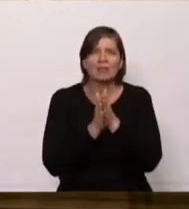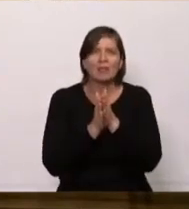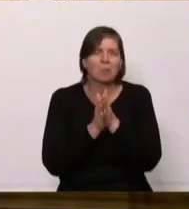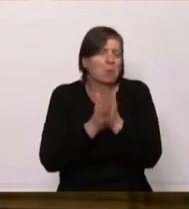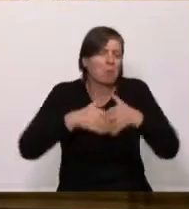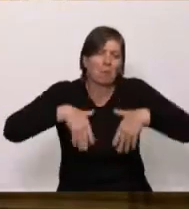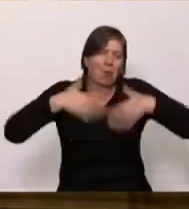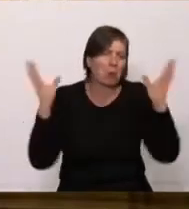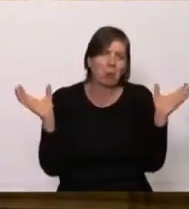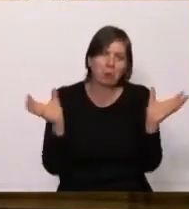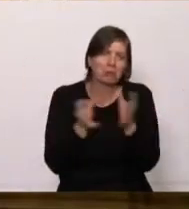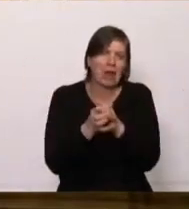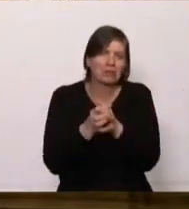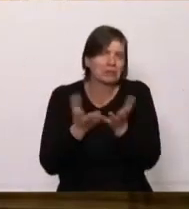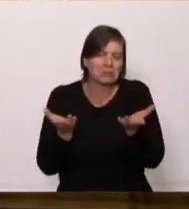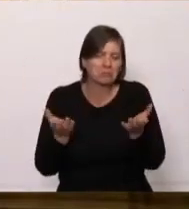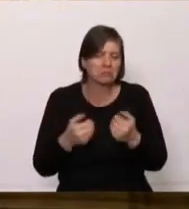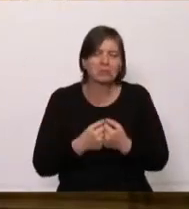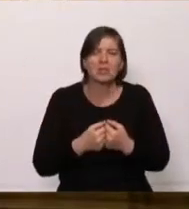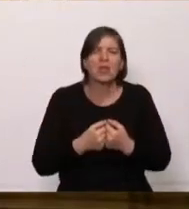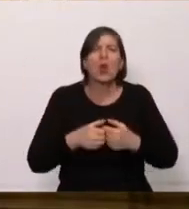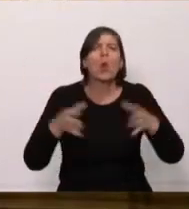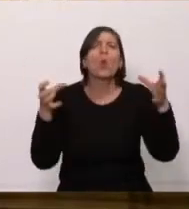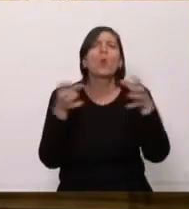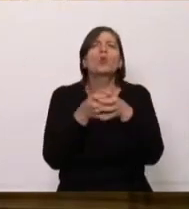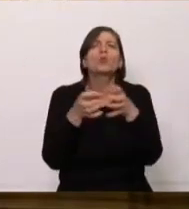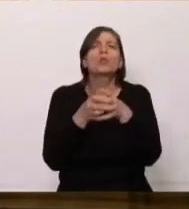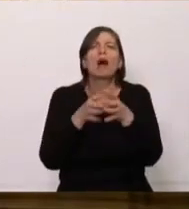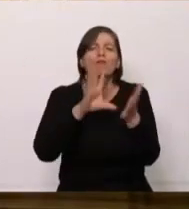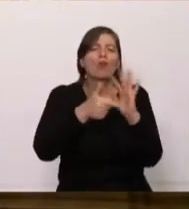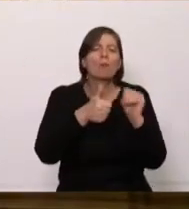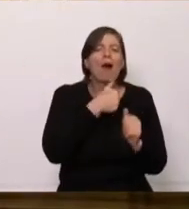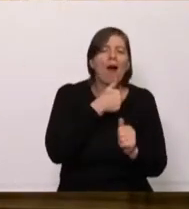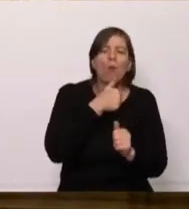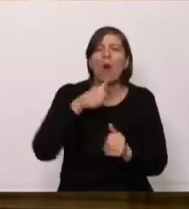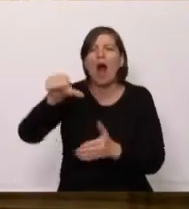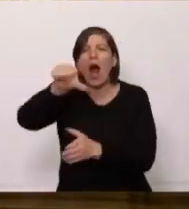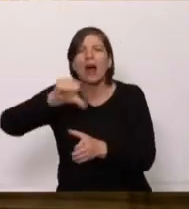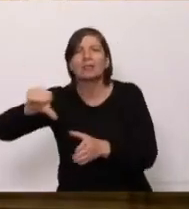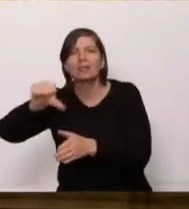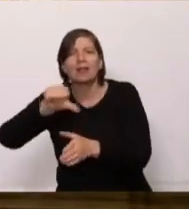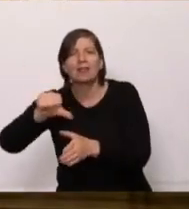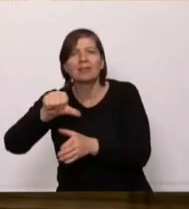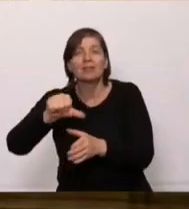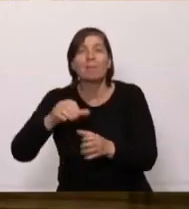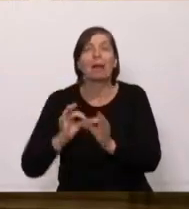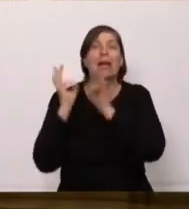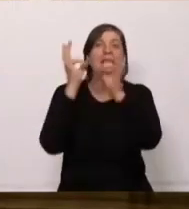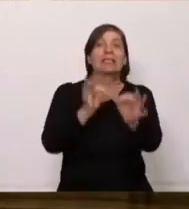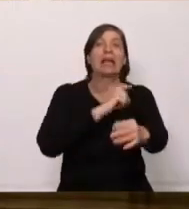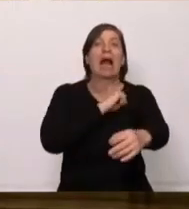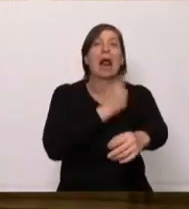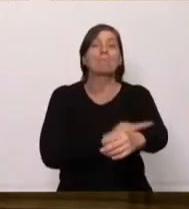por juntarse, esto de juntar el agua y el aceite con tal de llegar al poder,